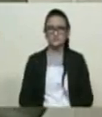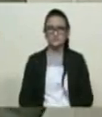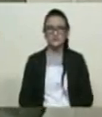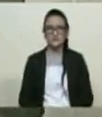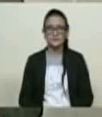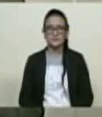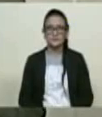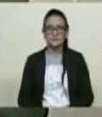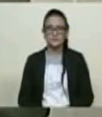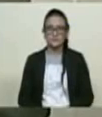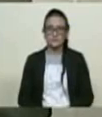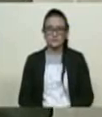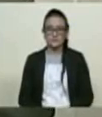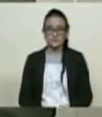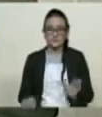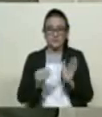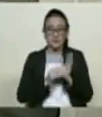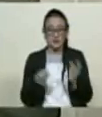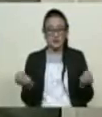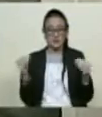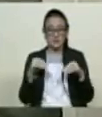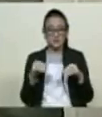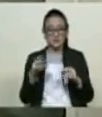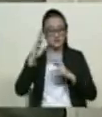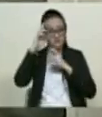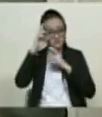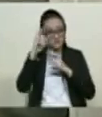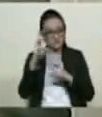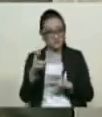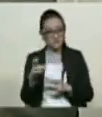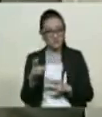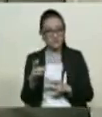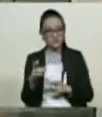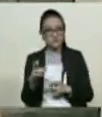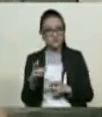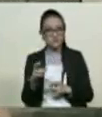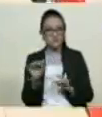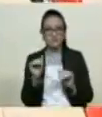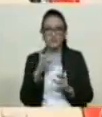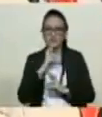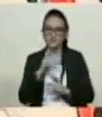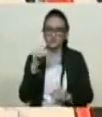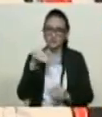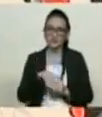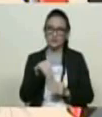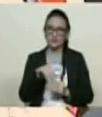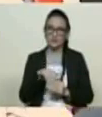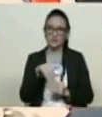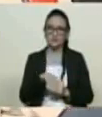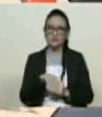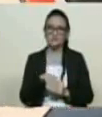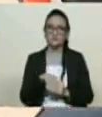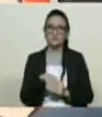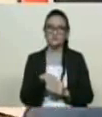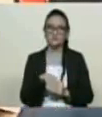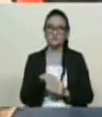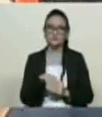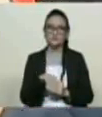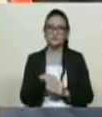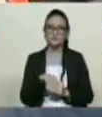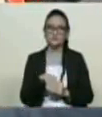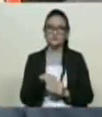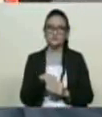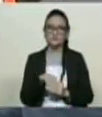a este acuerdo el reconocimiento de los resultados electorales.